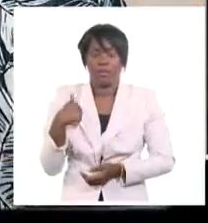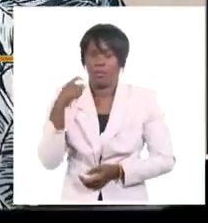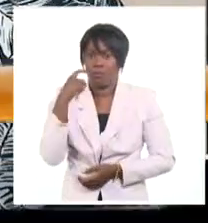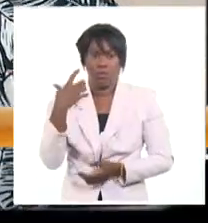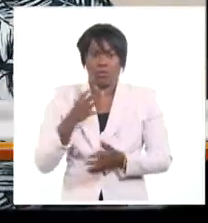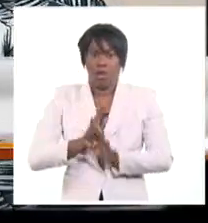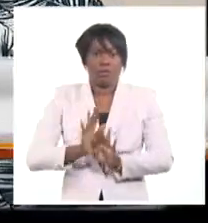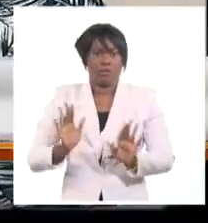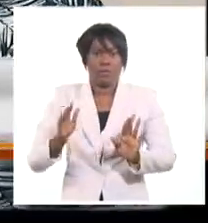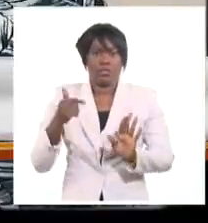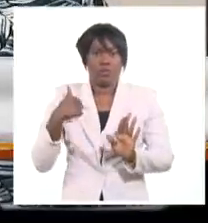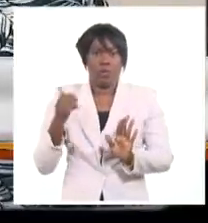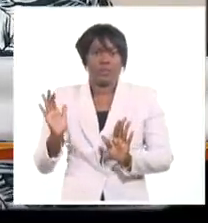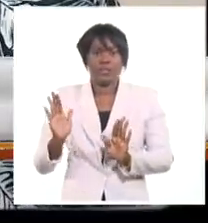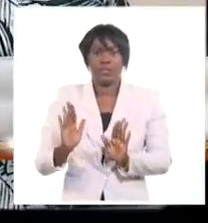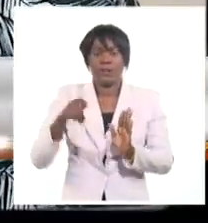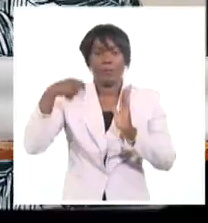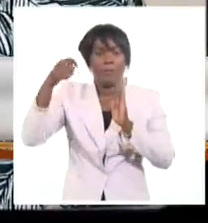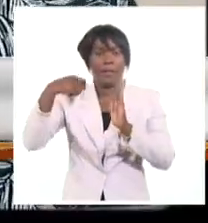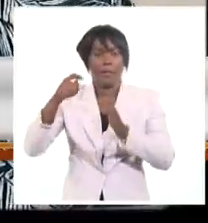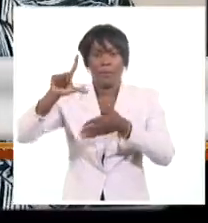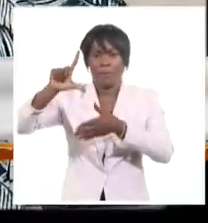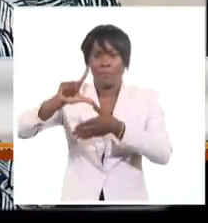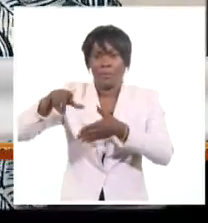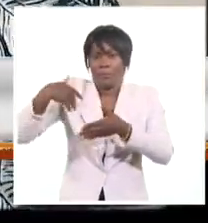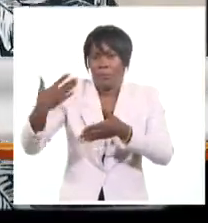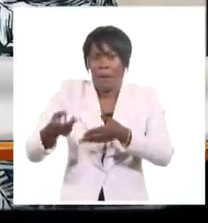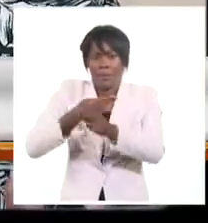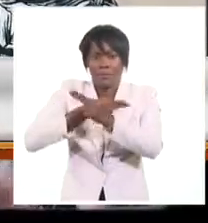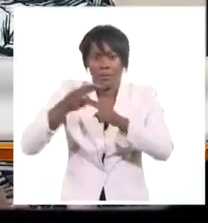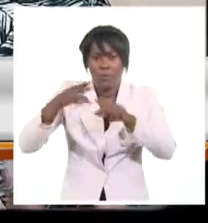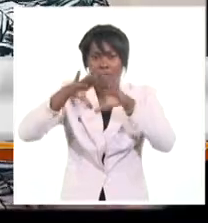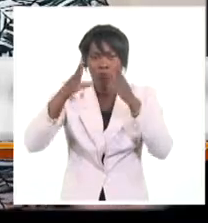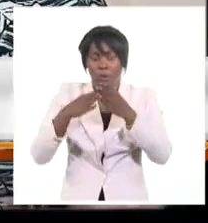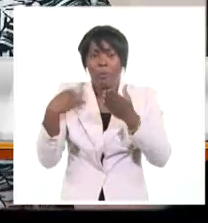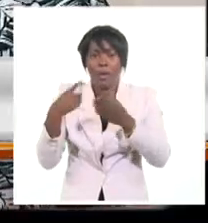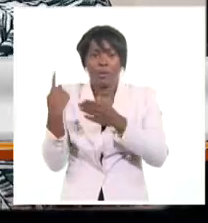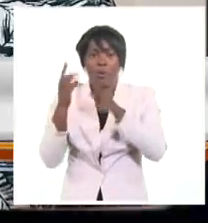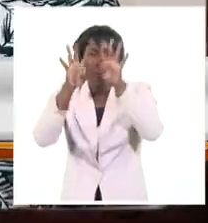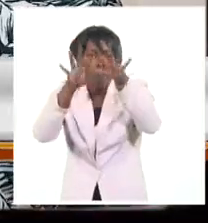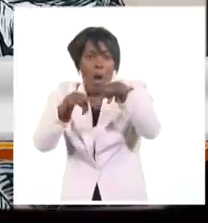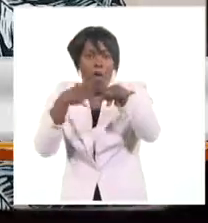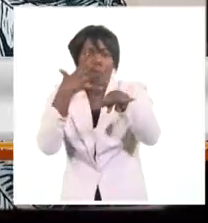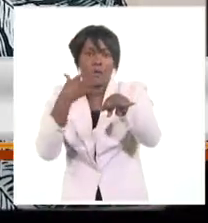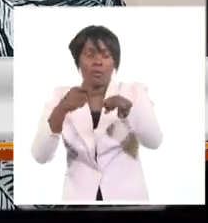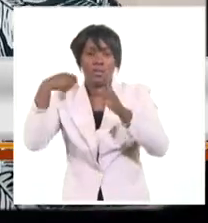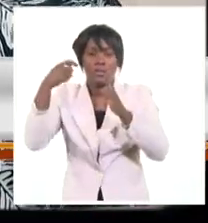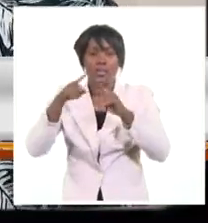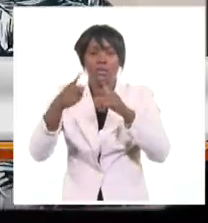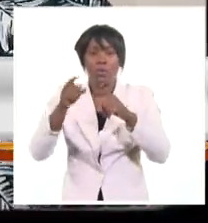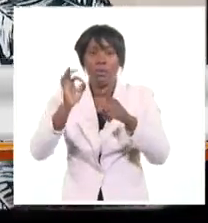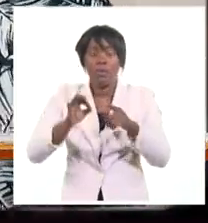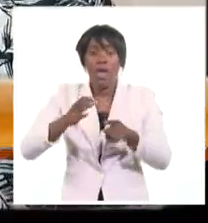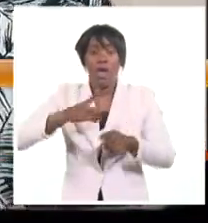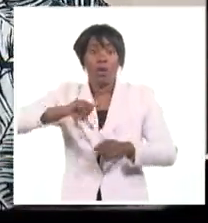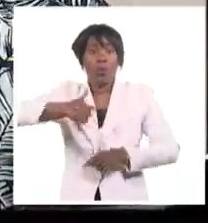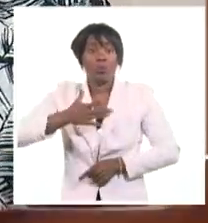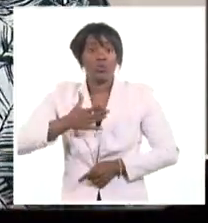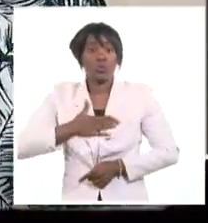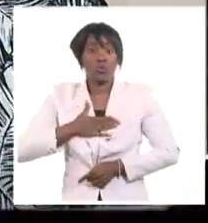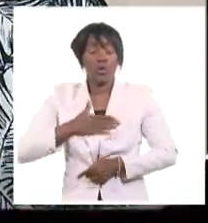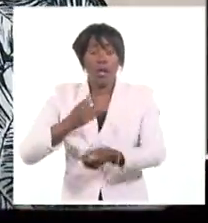importante retomar y traer de nuevo el concepto de latinoamericano a todo el continente justamente Para volver a nuestras identidades y para tener sobre todo